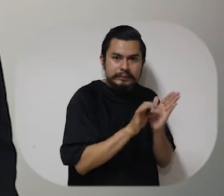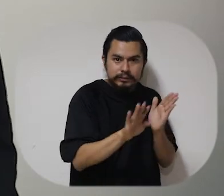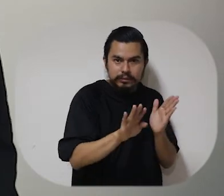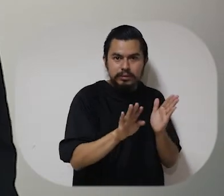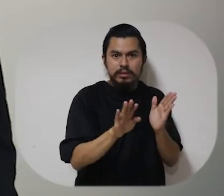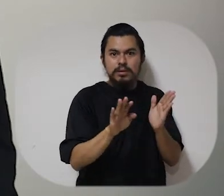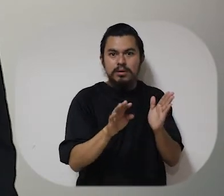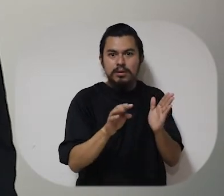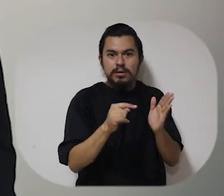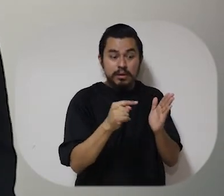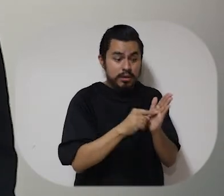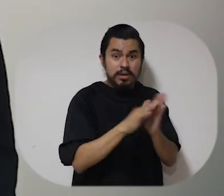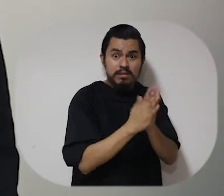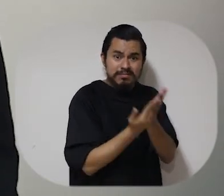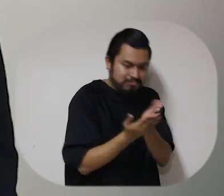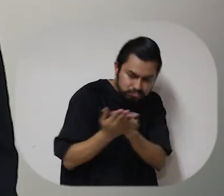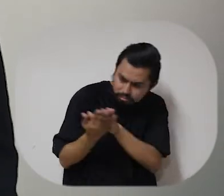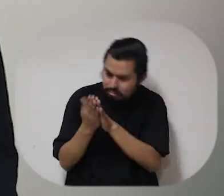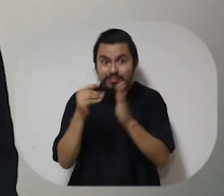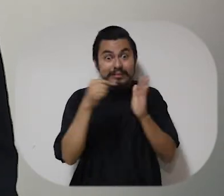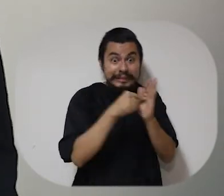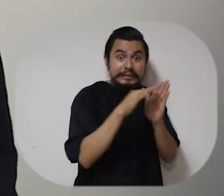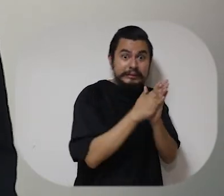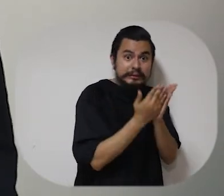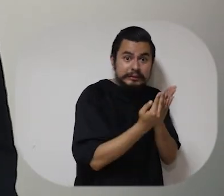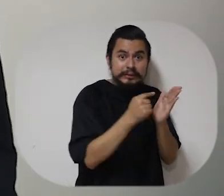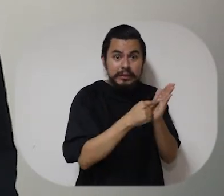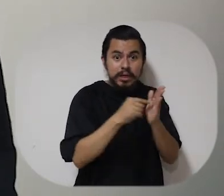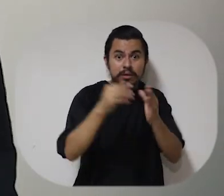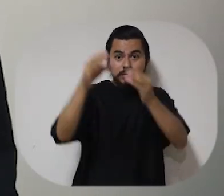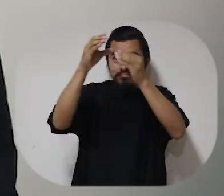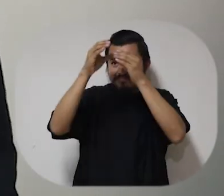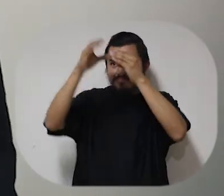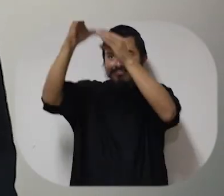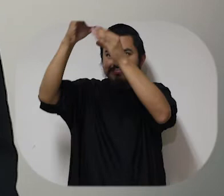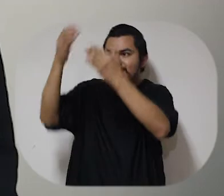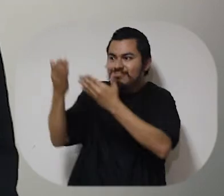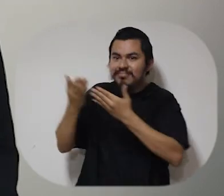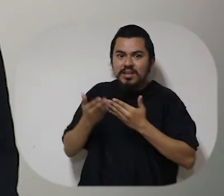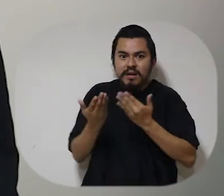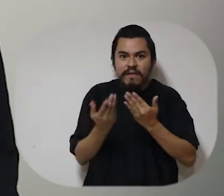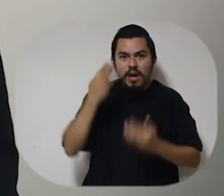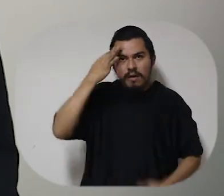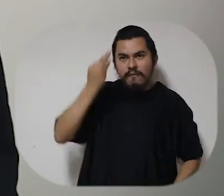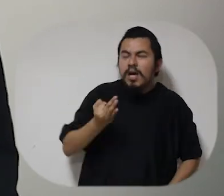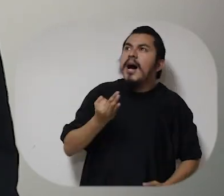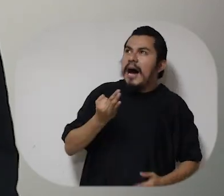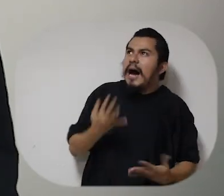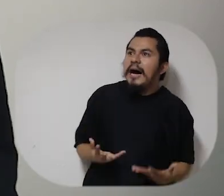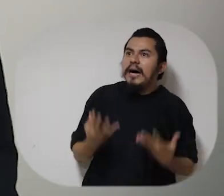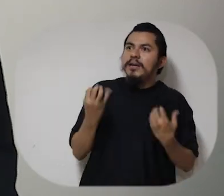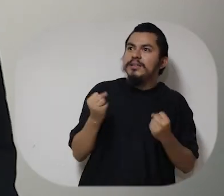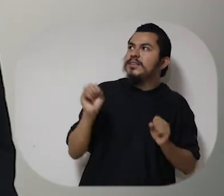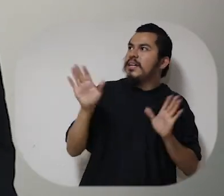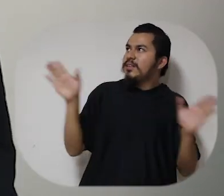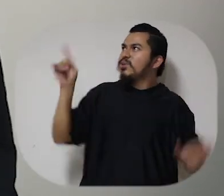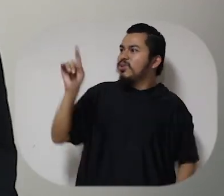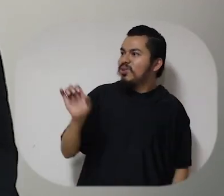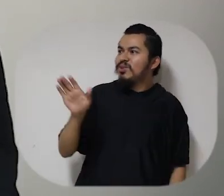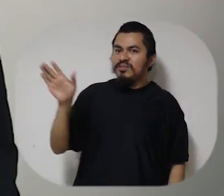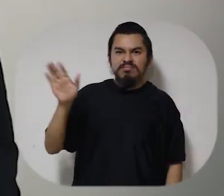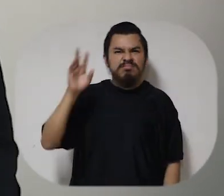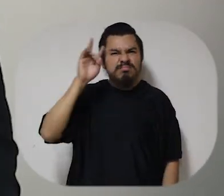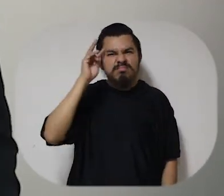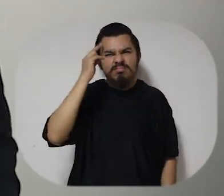estas Escrituras nos dan la sabiduría para tener la fe para la salvación que es en Cristo Jesús. Es decir, la salvación la